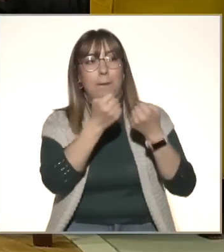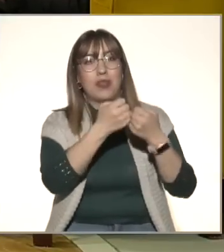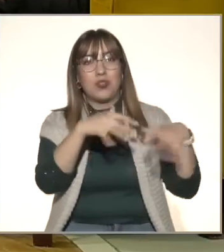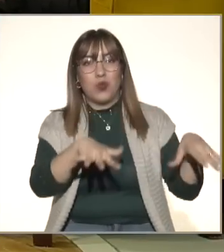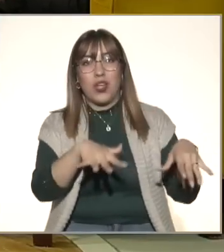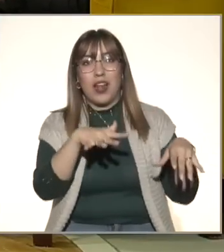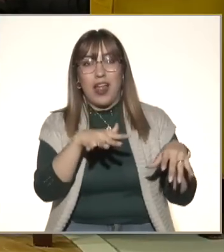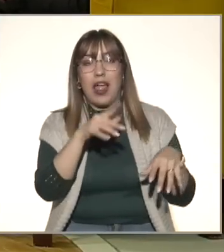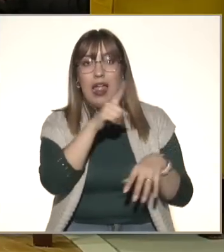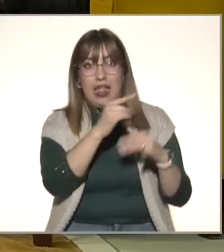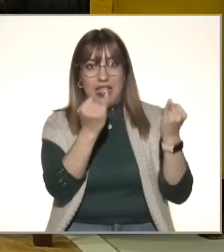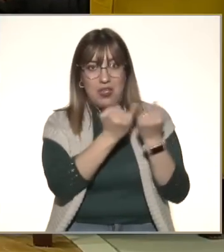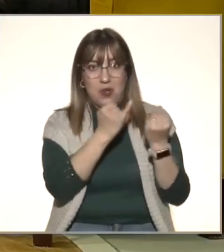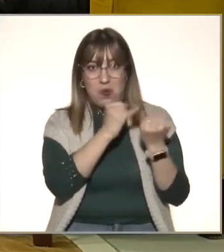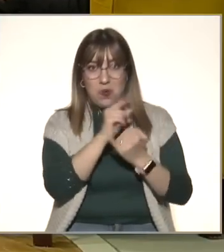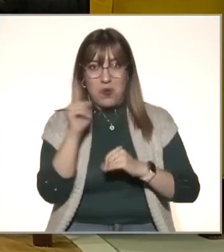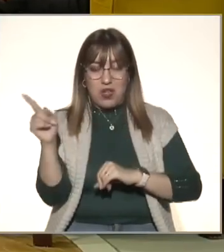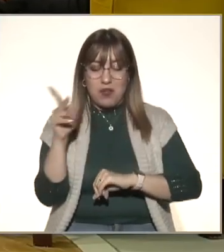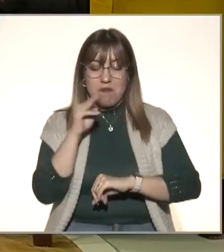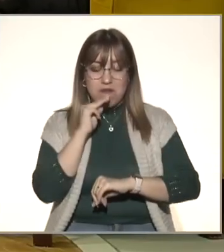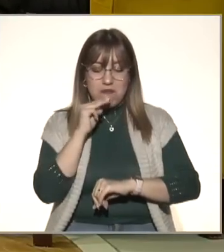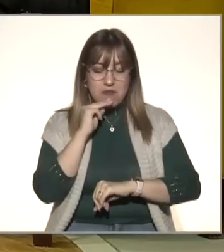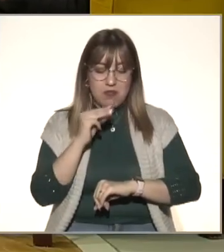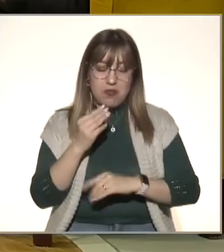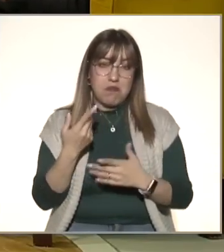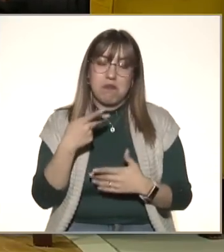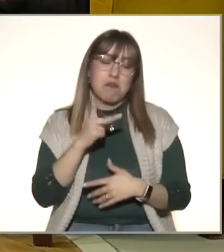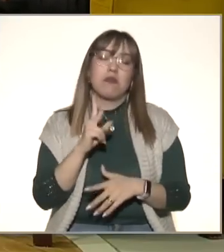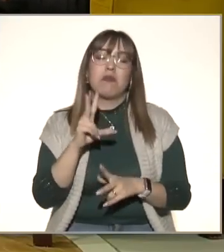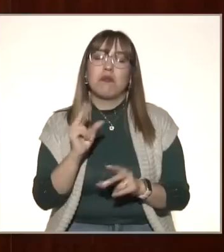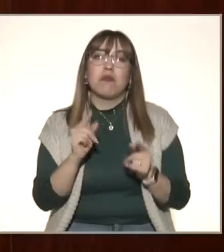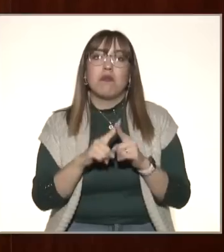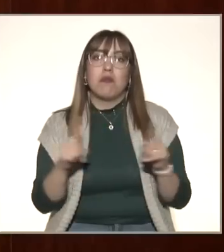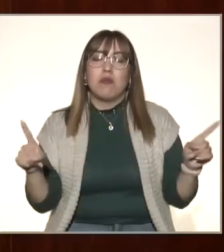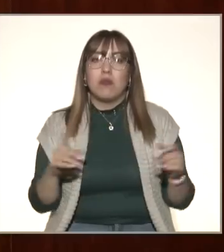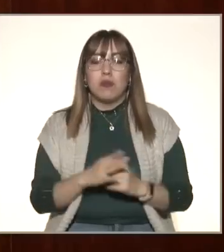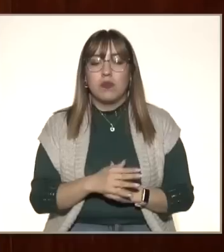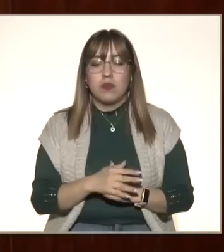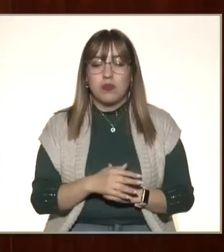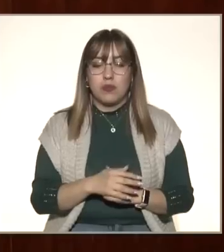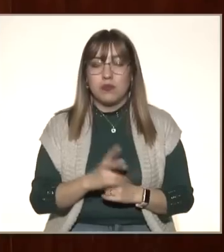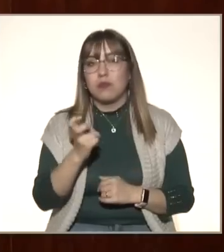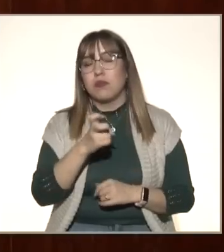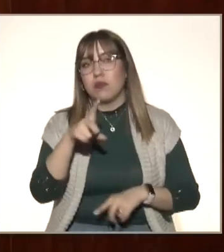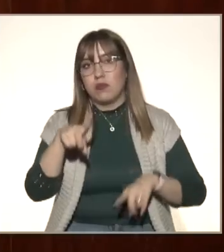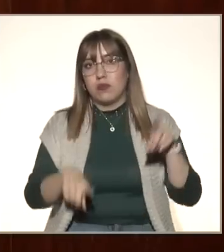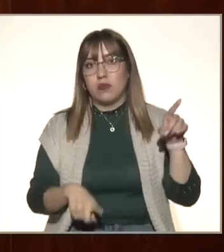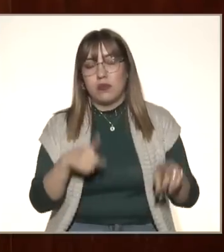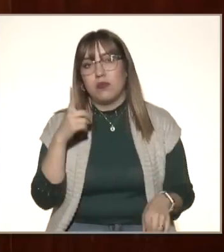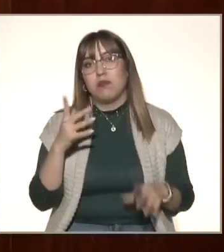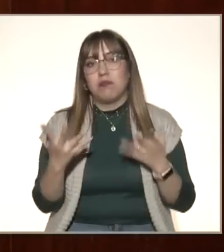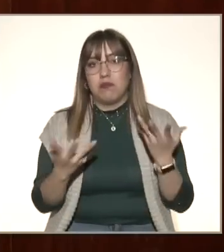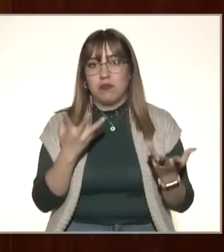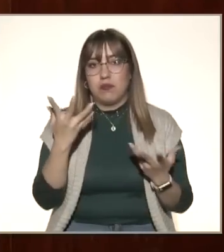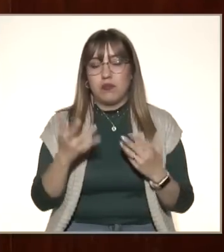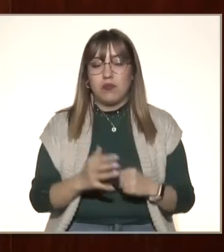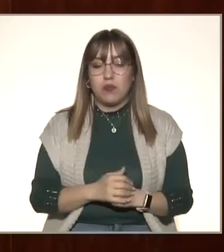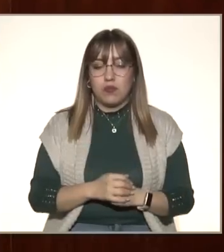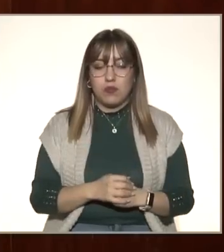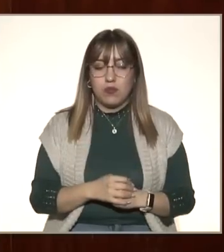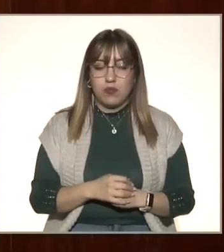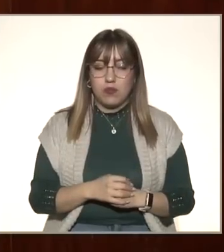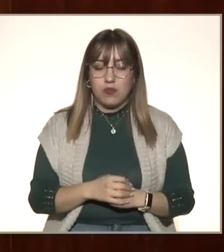mamá, y no necesariamente, ¿no? Entonces, eso tiene que ver con lo que nosotros esperamos. Y algo que me parece